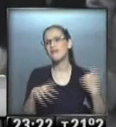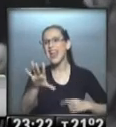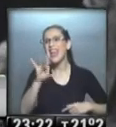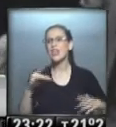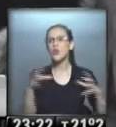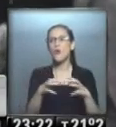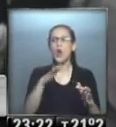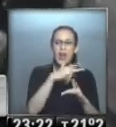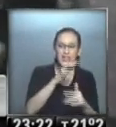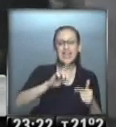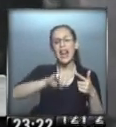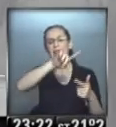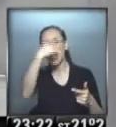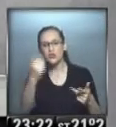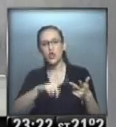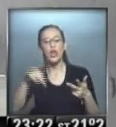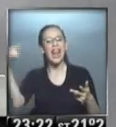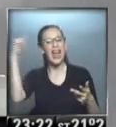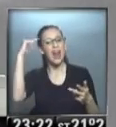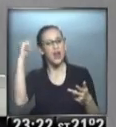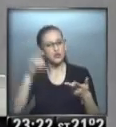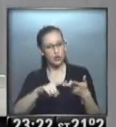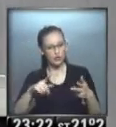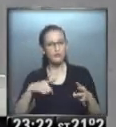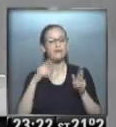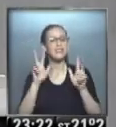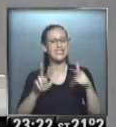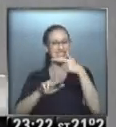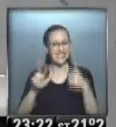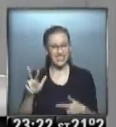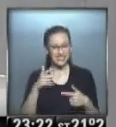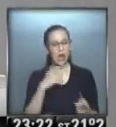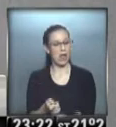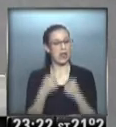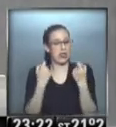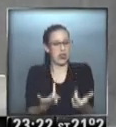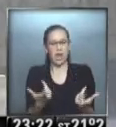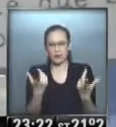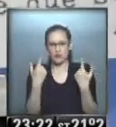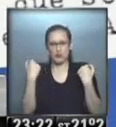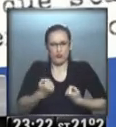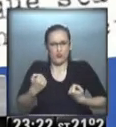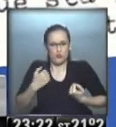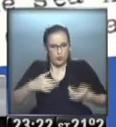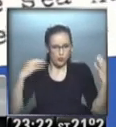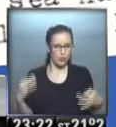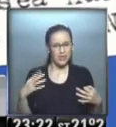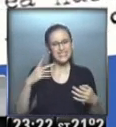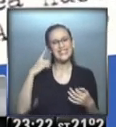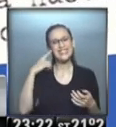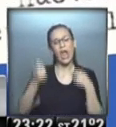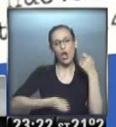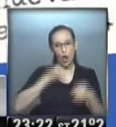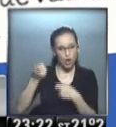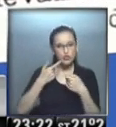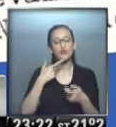Clarín, La Nación y La Razón para darles este negocio brillante, porque lo que le dieron a cambio de silencio,